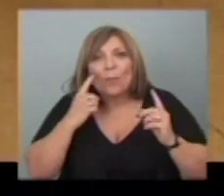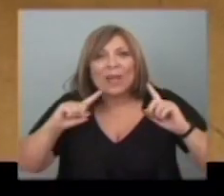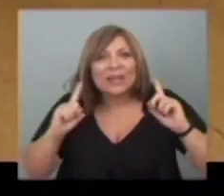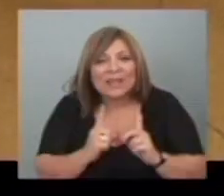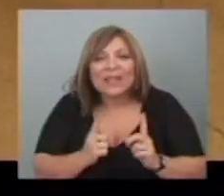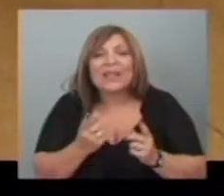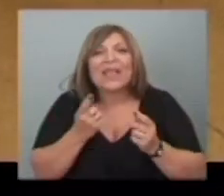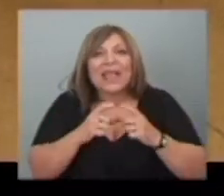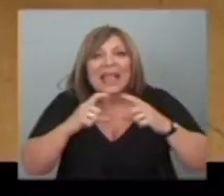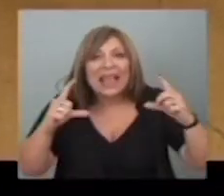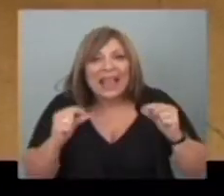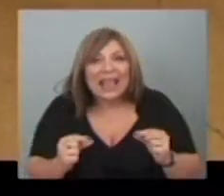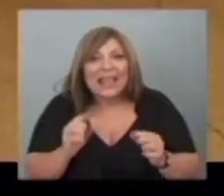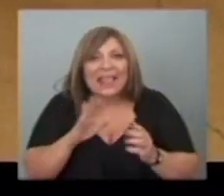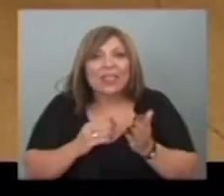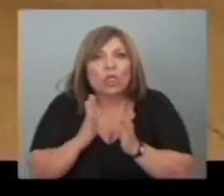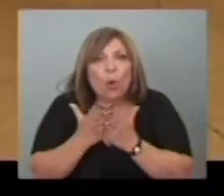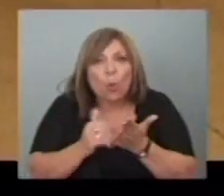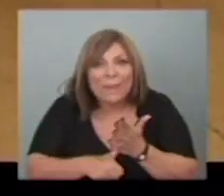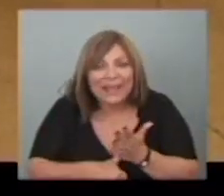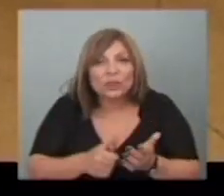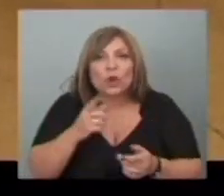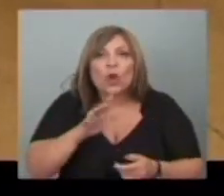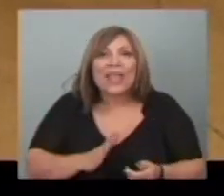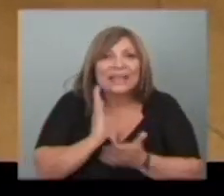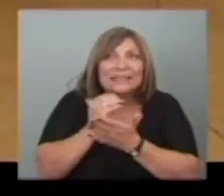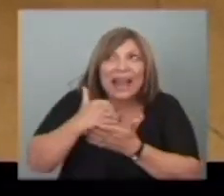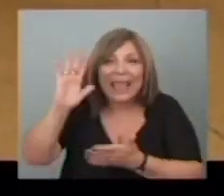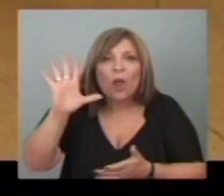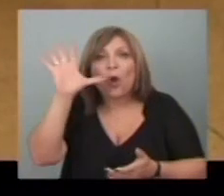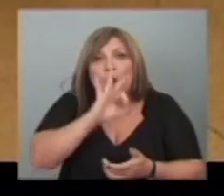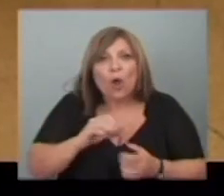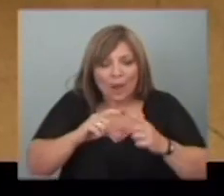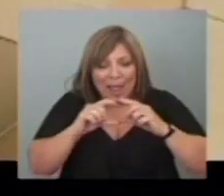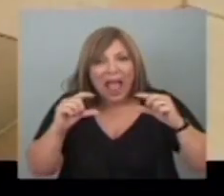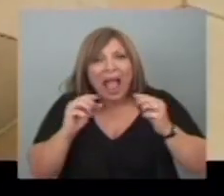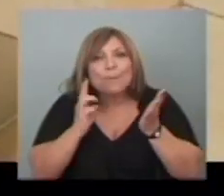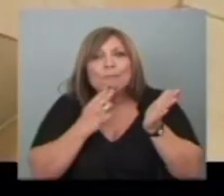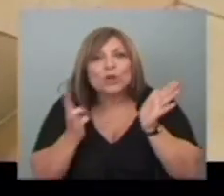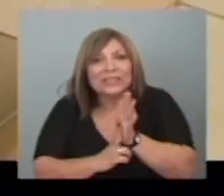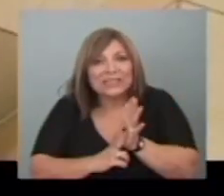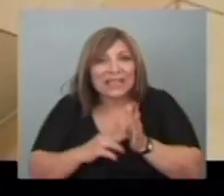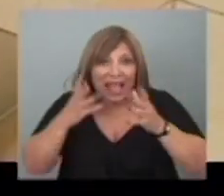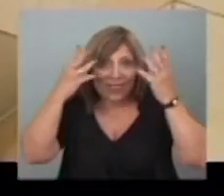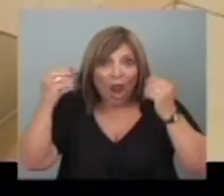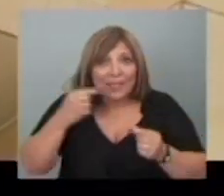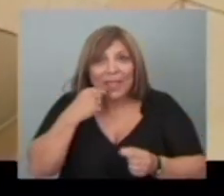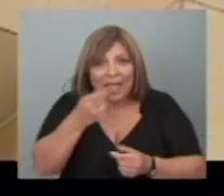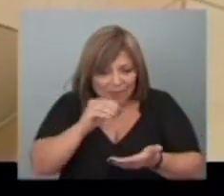de validación de documentos extranjeros y nacionales, conocido como la apostilla de la Haya, lo que posibilita